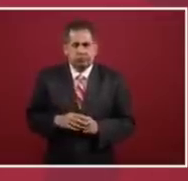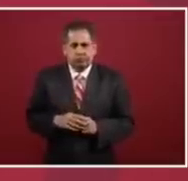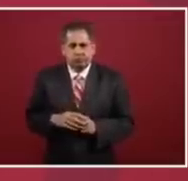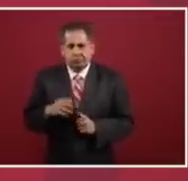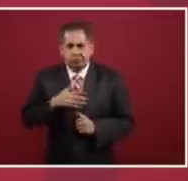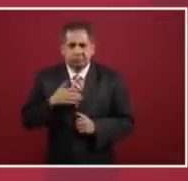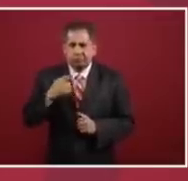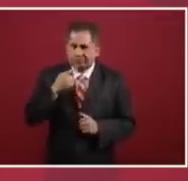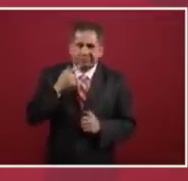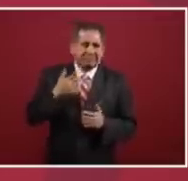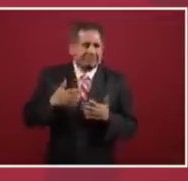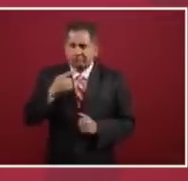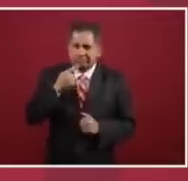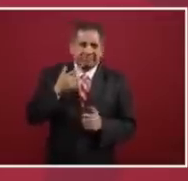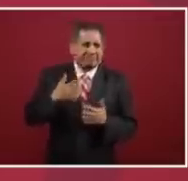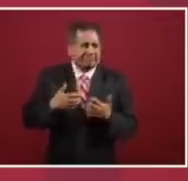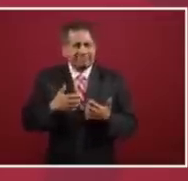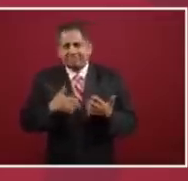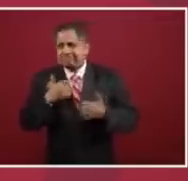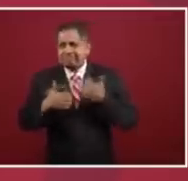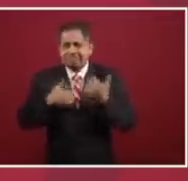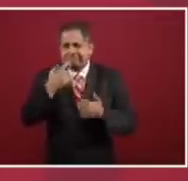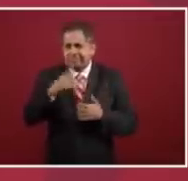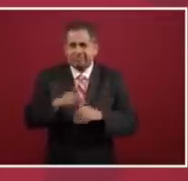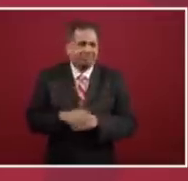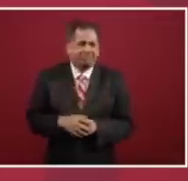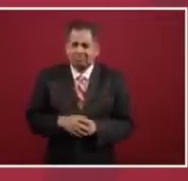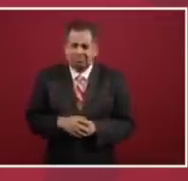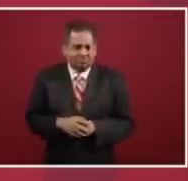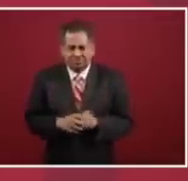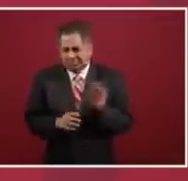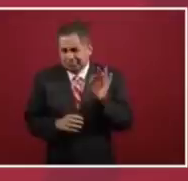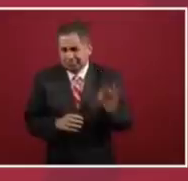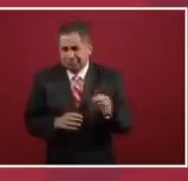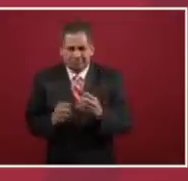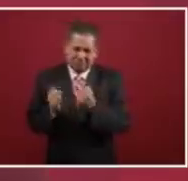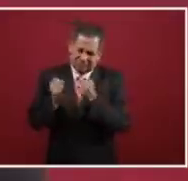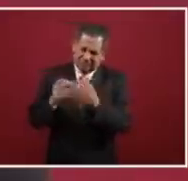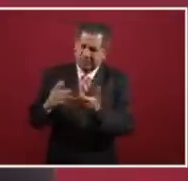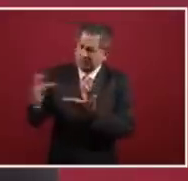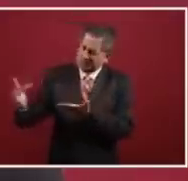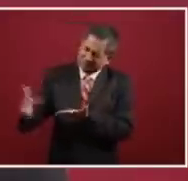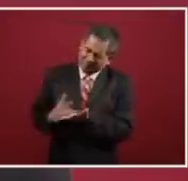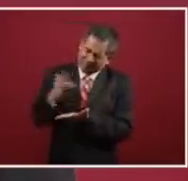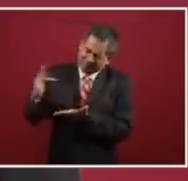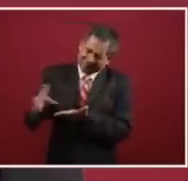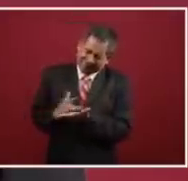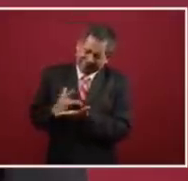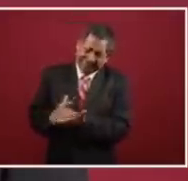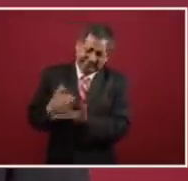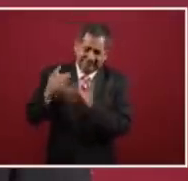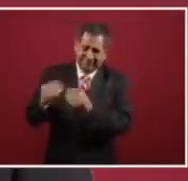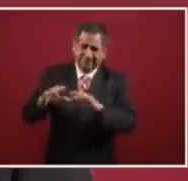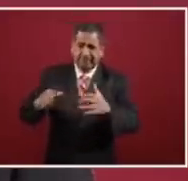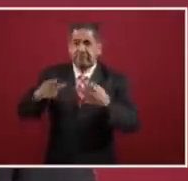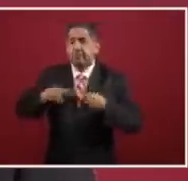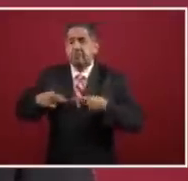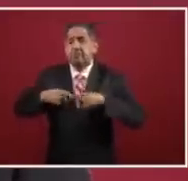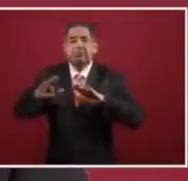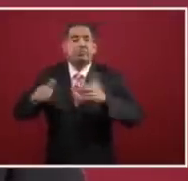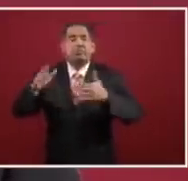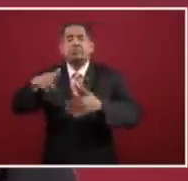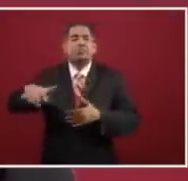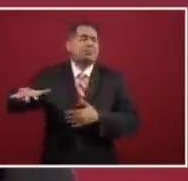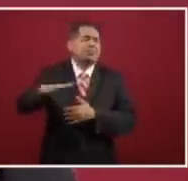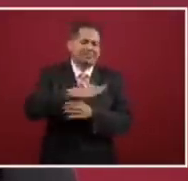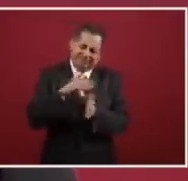de qué quejarme. No saben cuánto apoyo recibo de la gente,